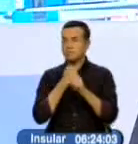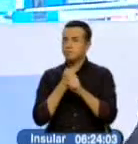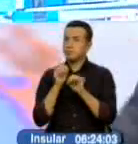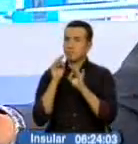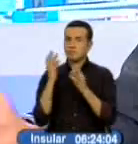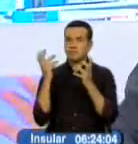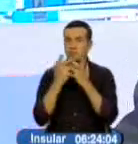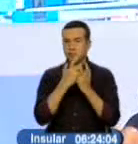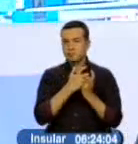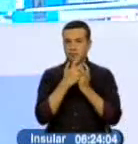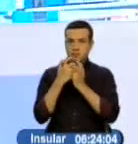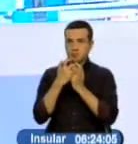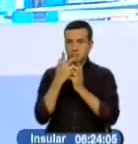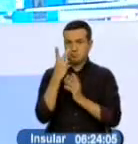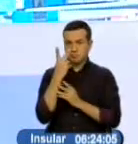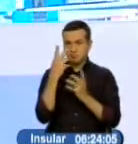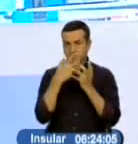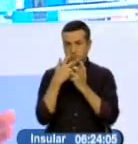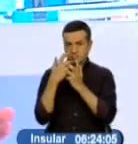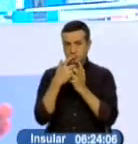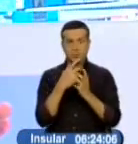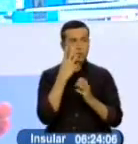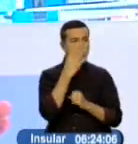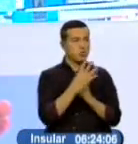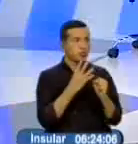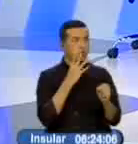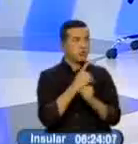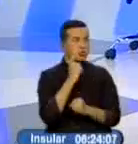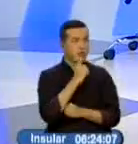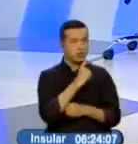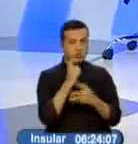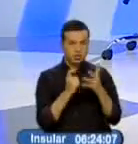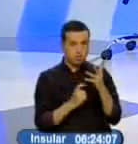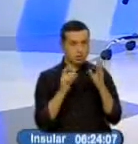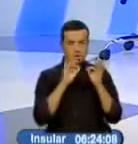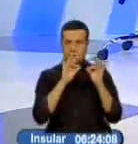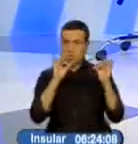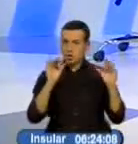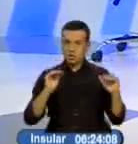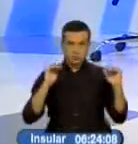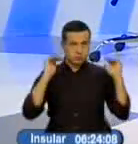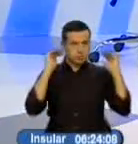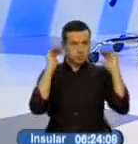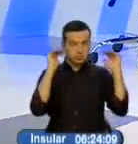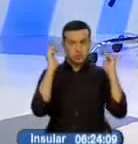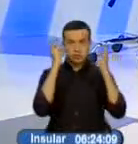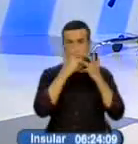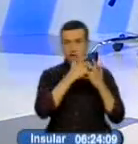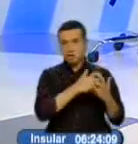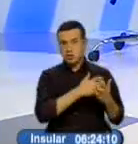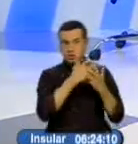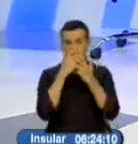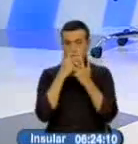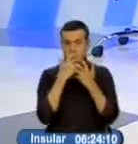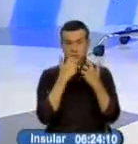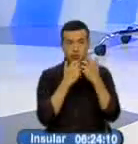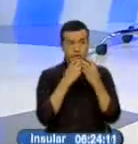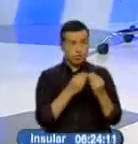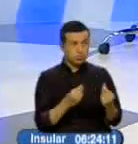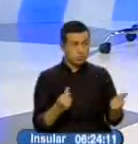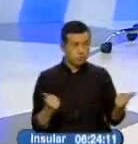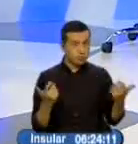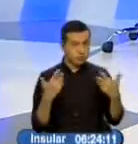en el engranaje en las dos dimensiones. Es decir, estos cuatro años se tienen que caracterizar por la eficiencia desde la articulación para solucionar los problemas.